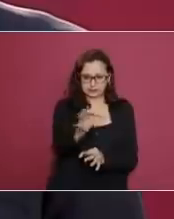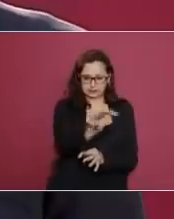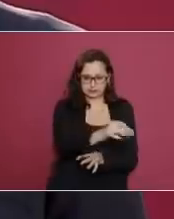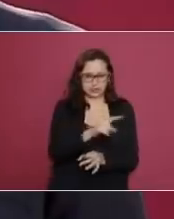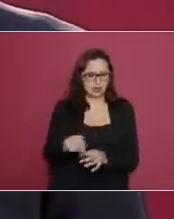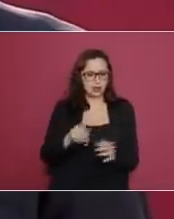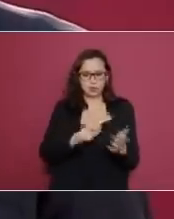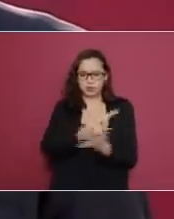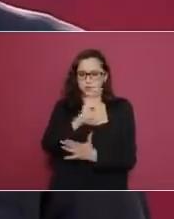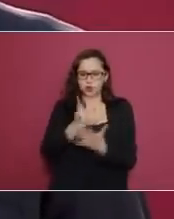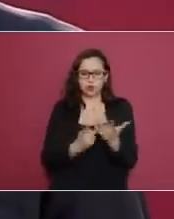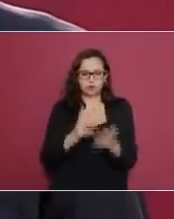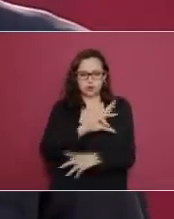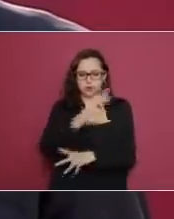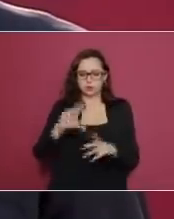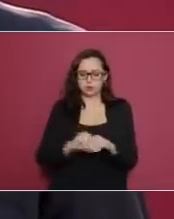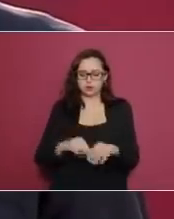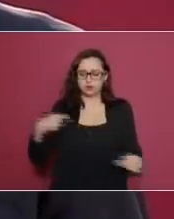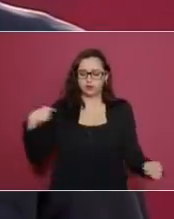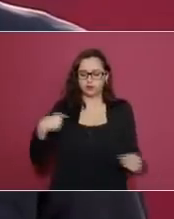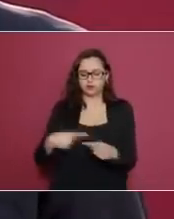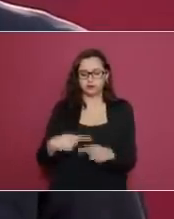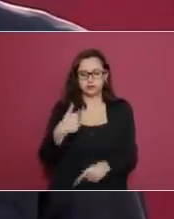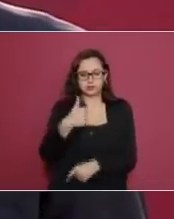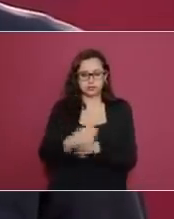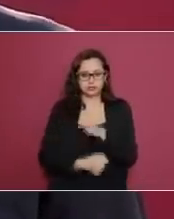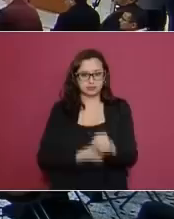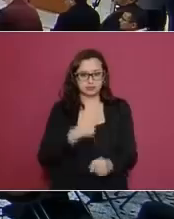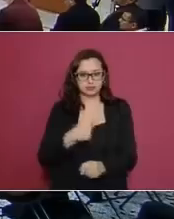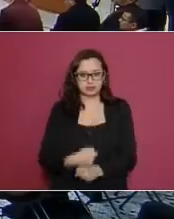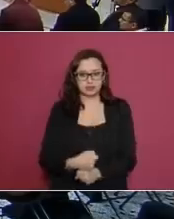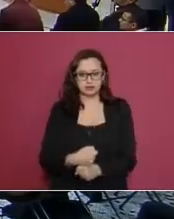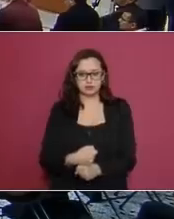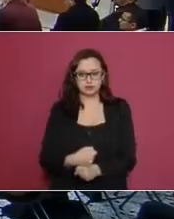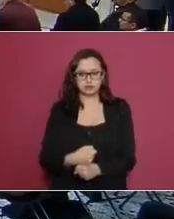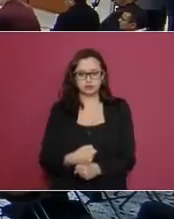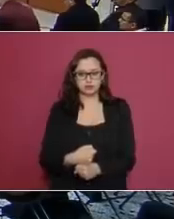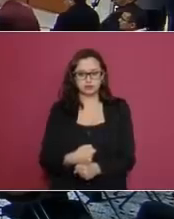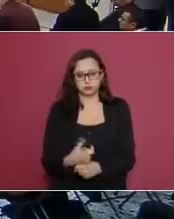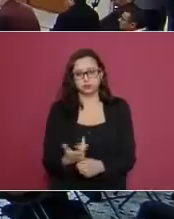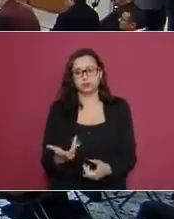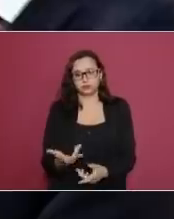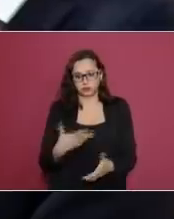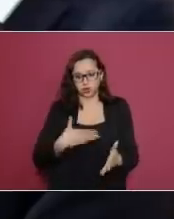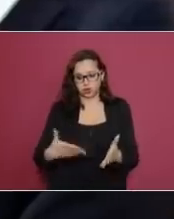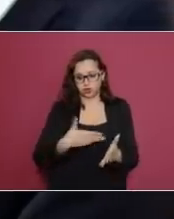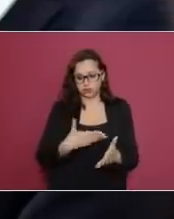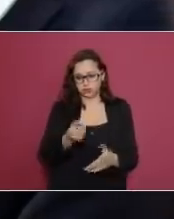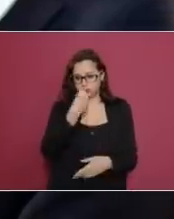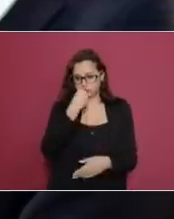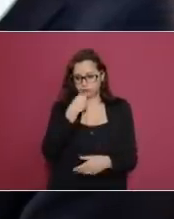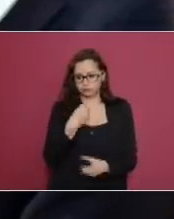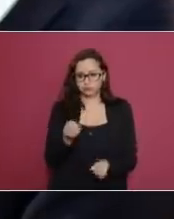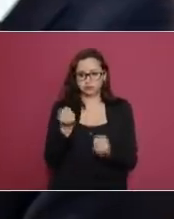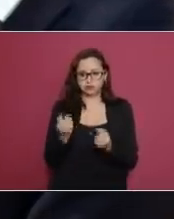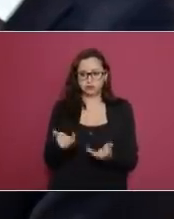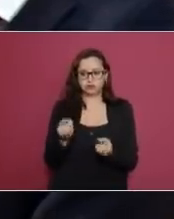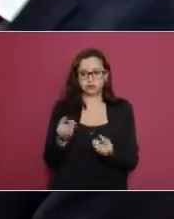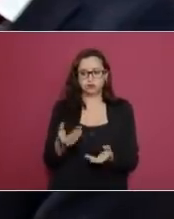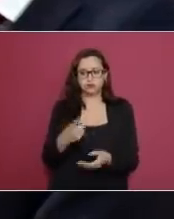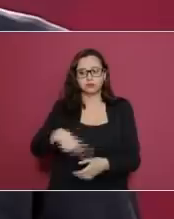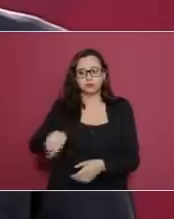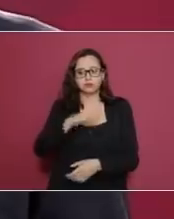todo un programa a lo largo del sexenio para dotar de cocinas y de alimentación a